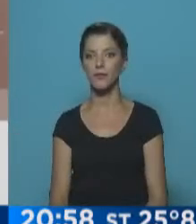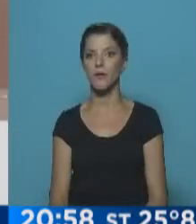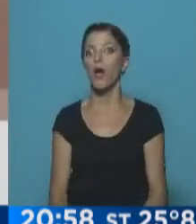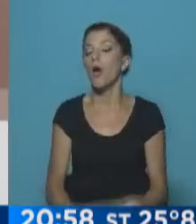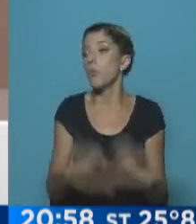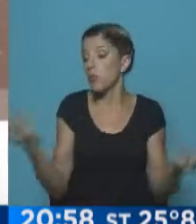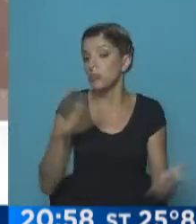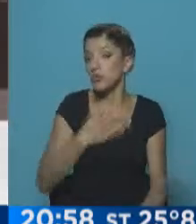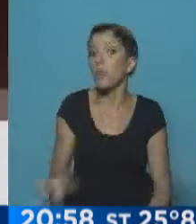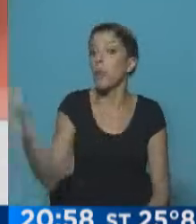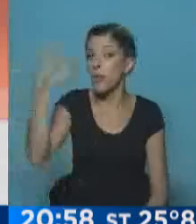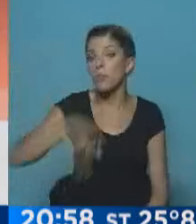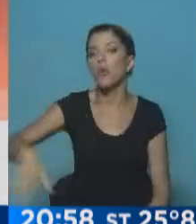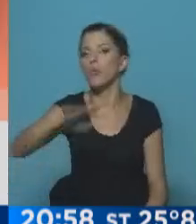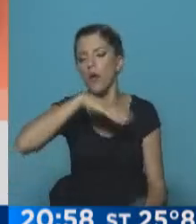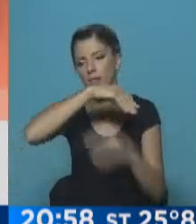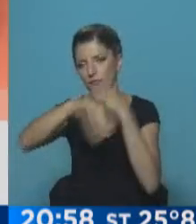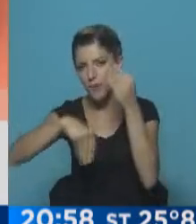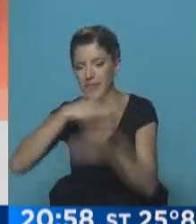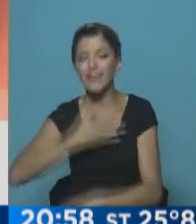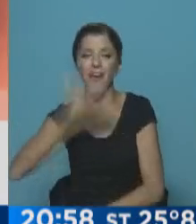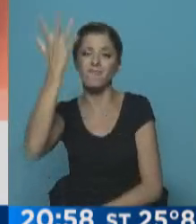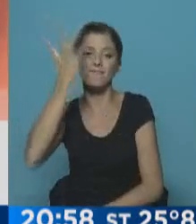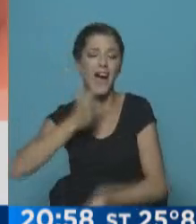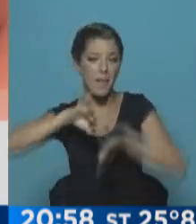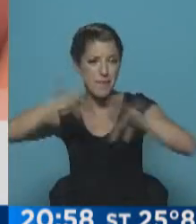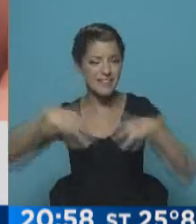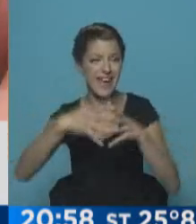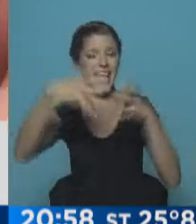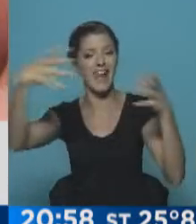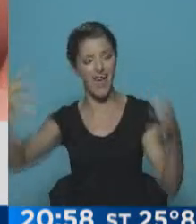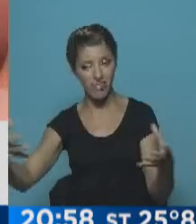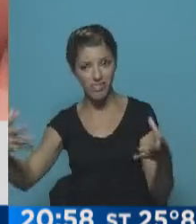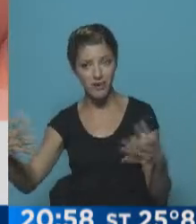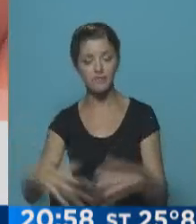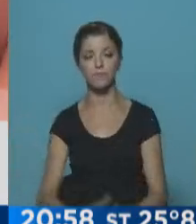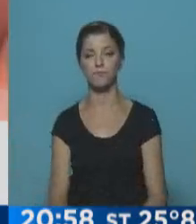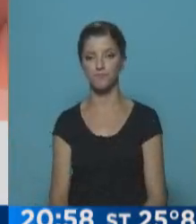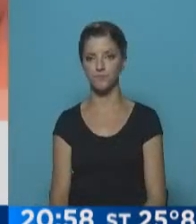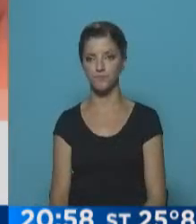lugar bastante familiar, nos encanta la playa ancha que tiene,